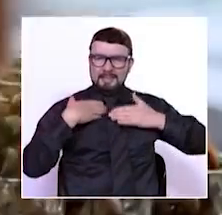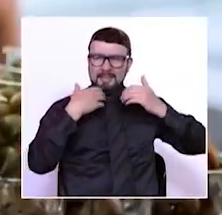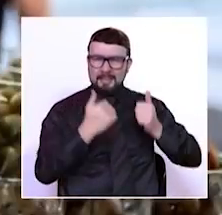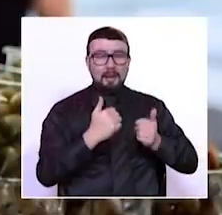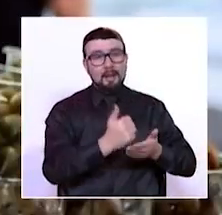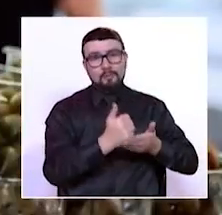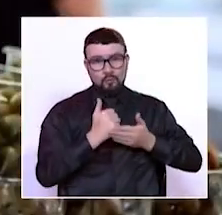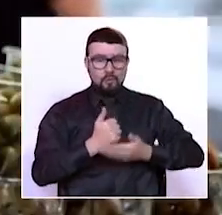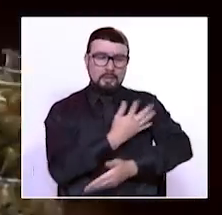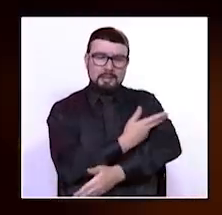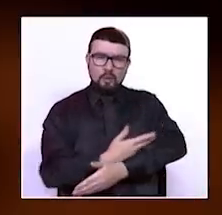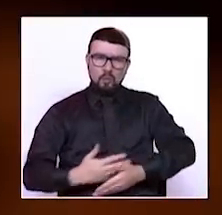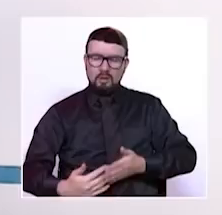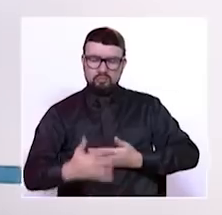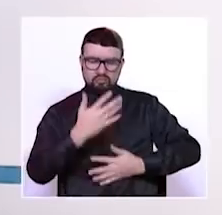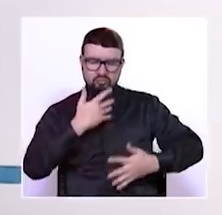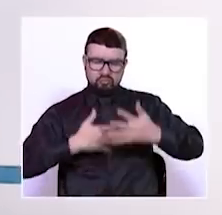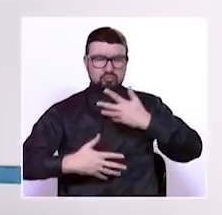la circulación.